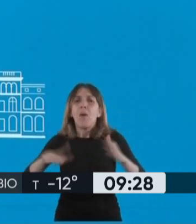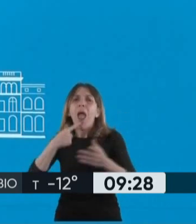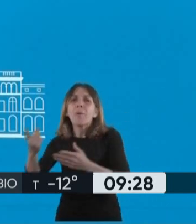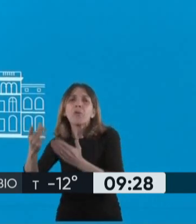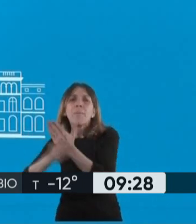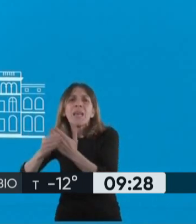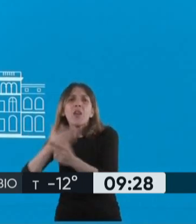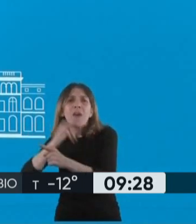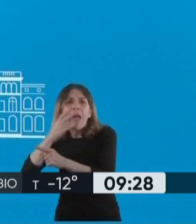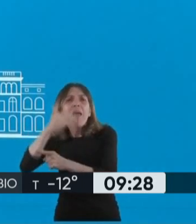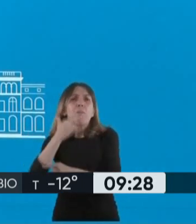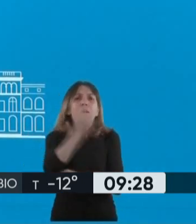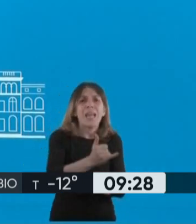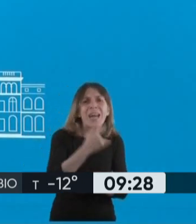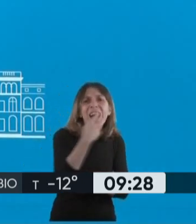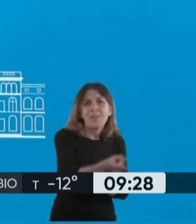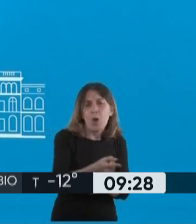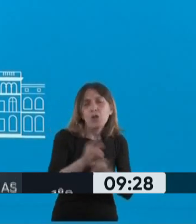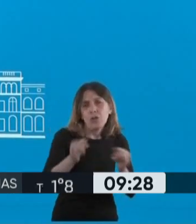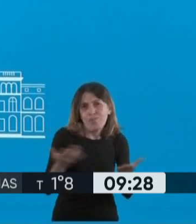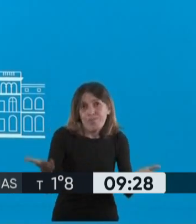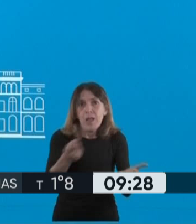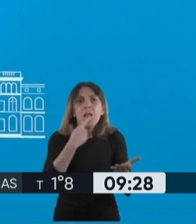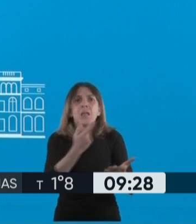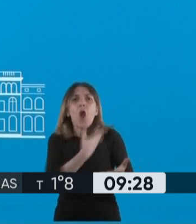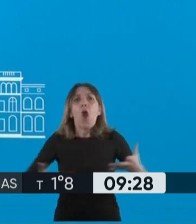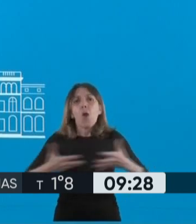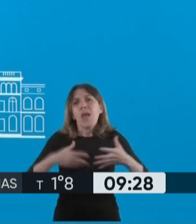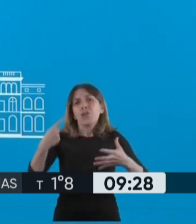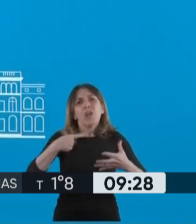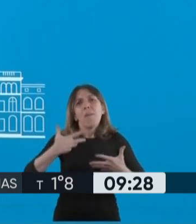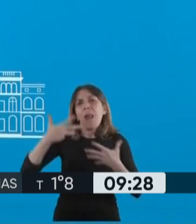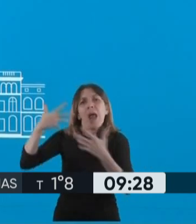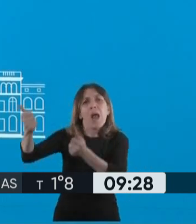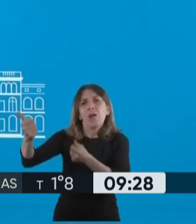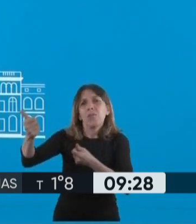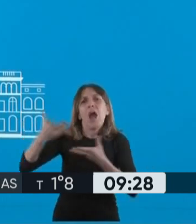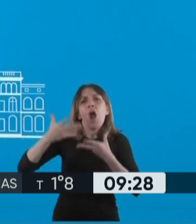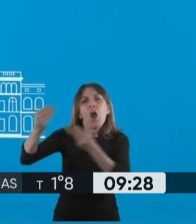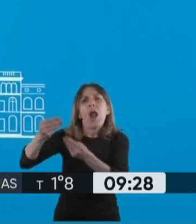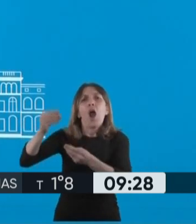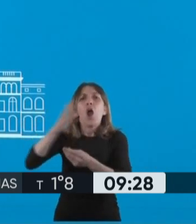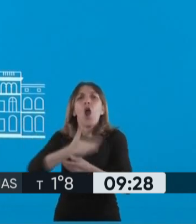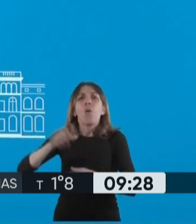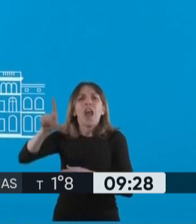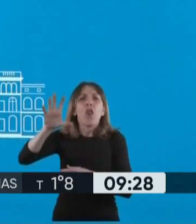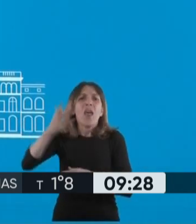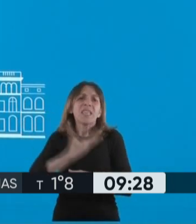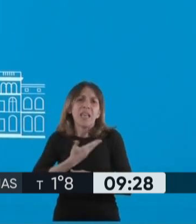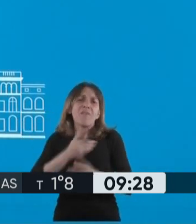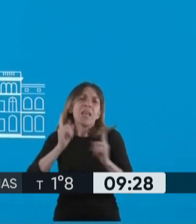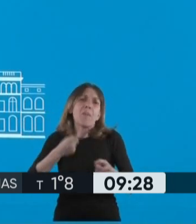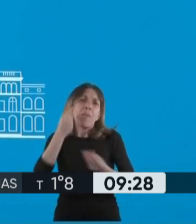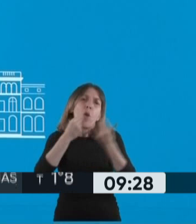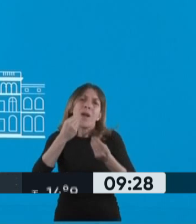hago llegar la respuesta, ¿sí? Y, por supuesto, el Gobierno colabora con el Gobierno de Santa Fe y es una preocupación la situación